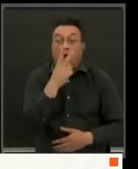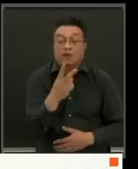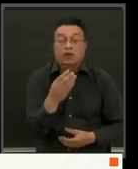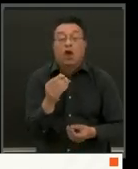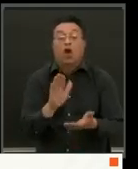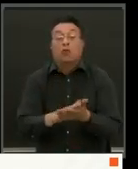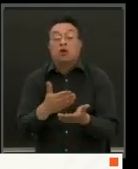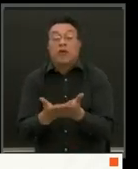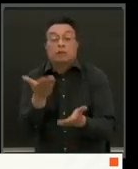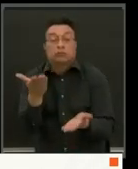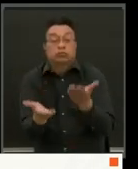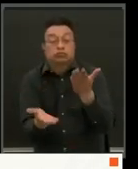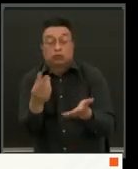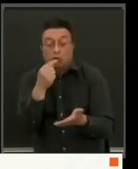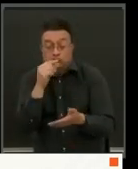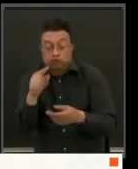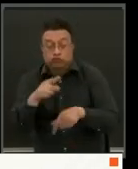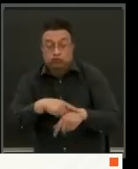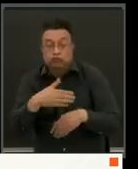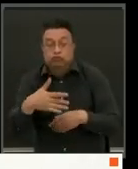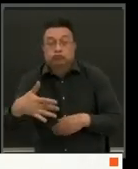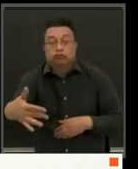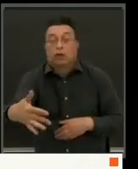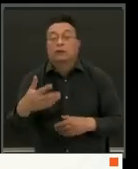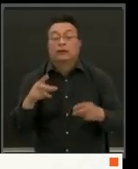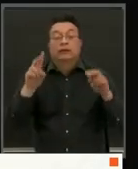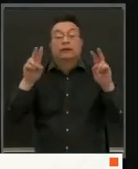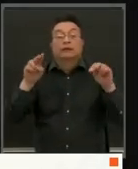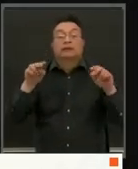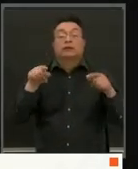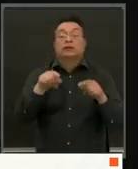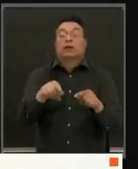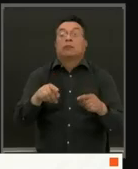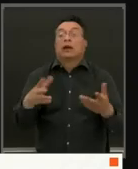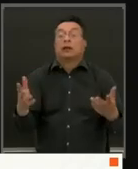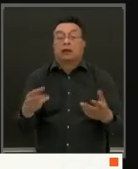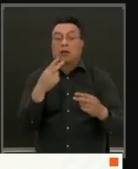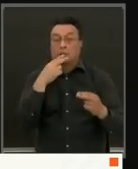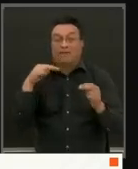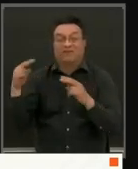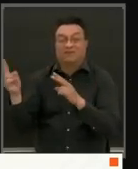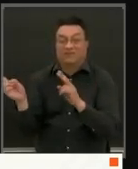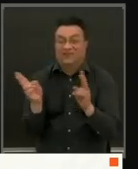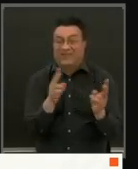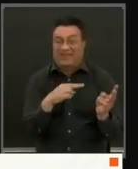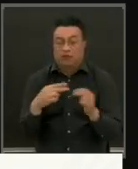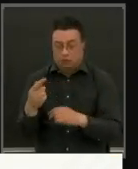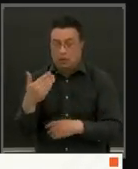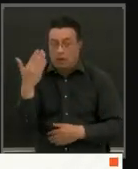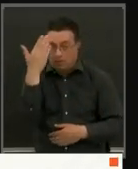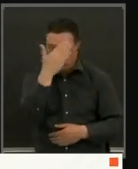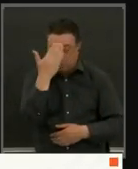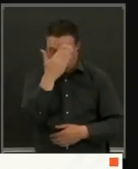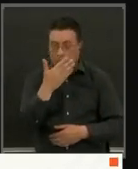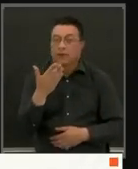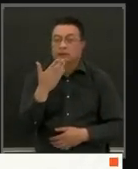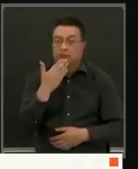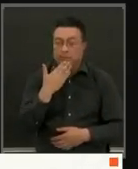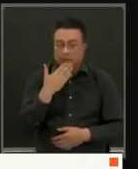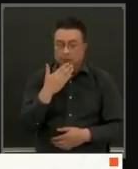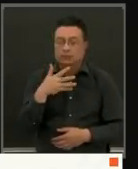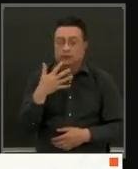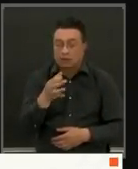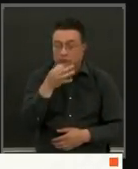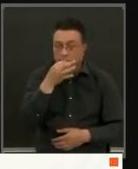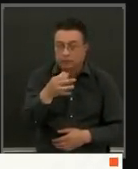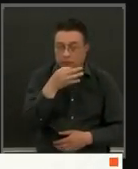esto durante las próximas horas con el tema de lo que tiene que ver con el viento, porque eso también preocupa. Bien lo decíamos durante el